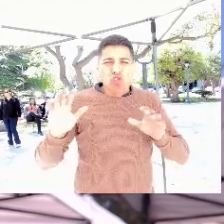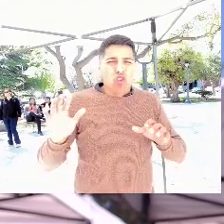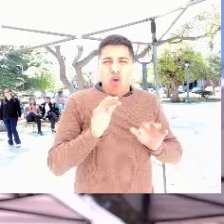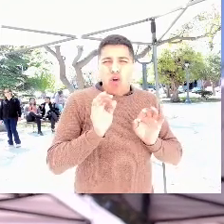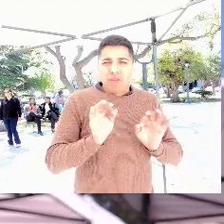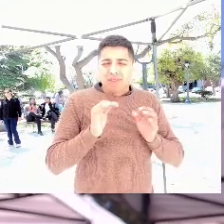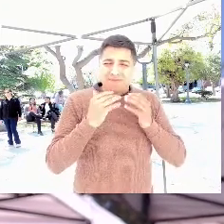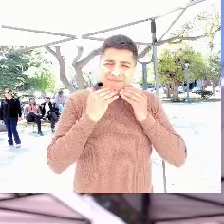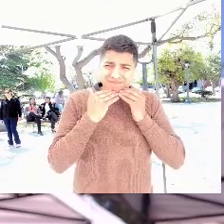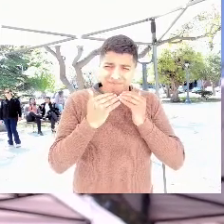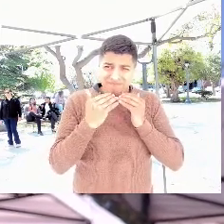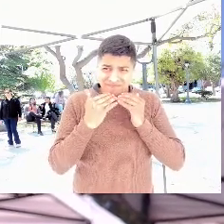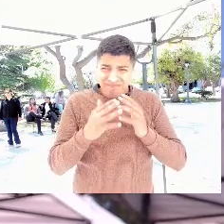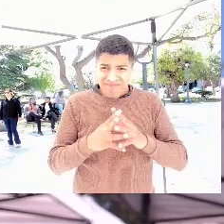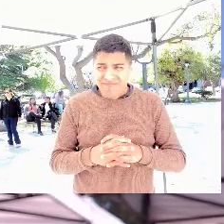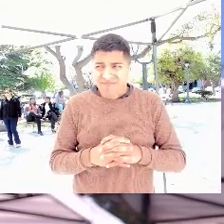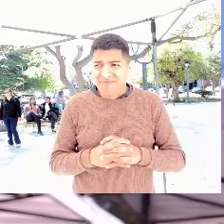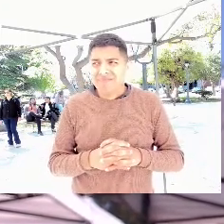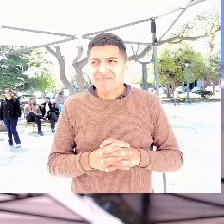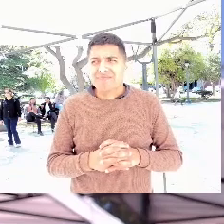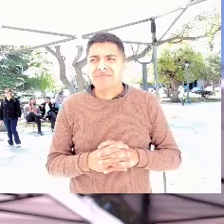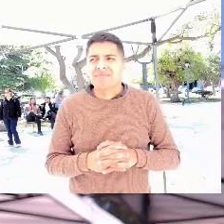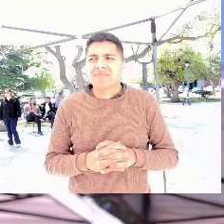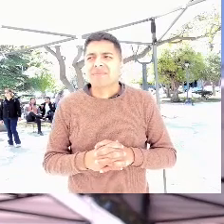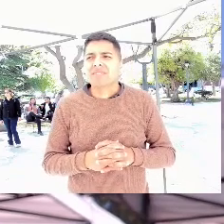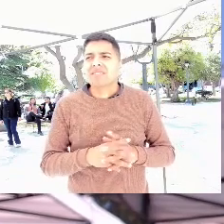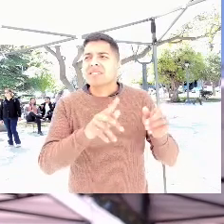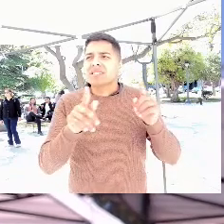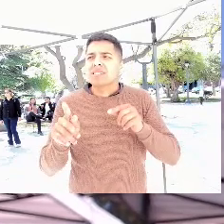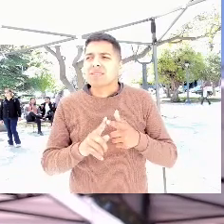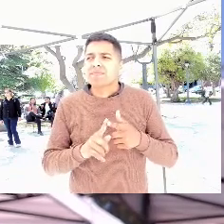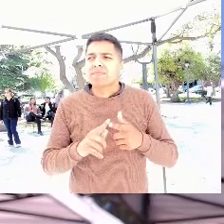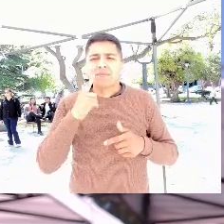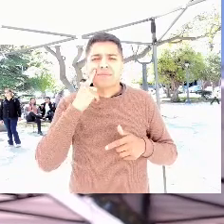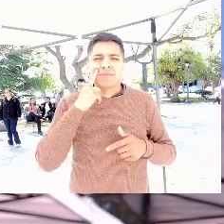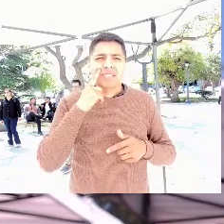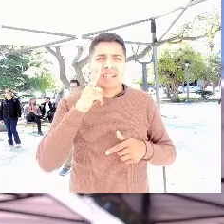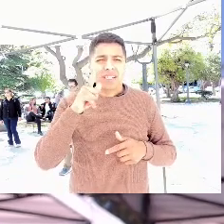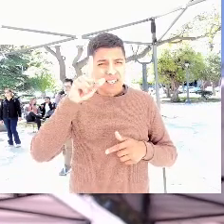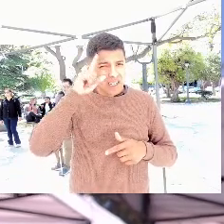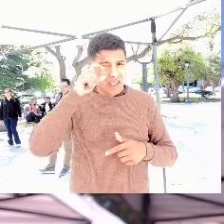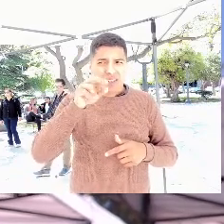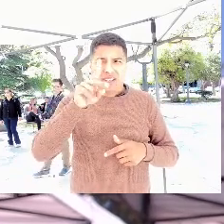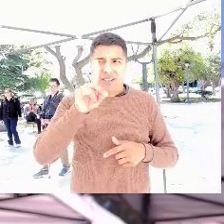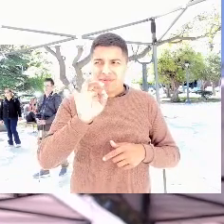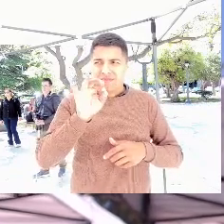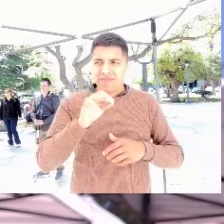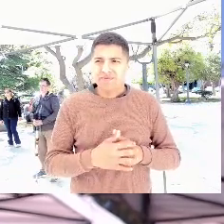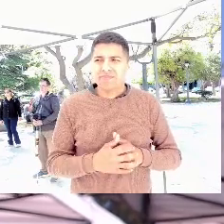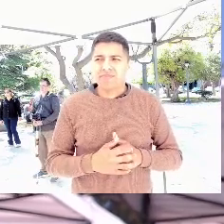presidente. Gracias, concejal Emilia Molina. Tiene la palabra el concejal Leonardo Mastrangelo.